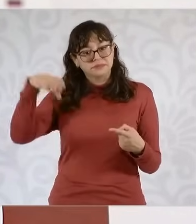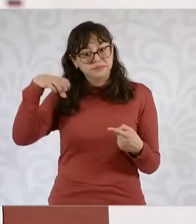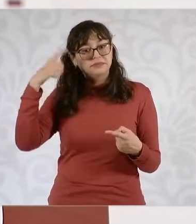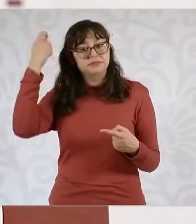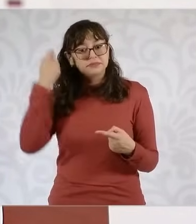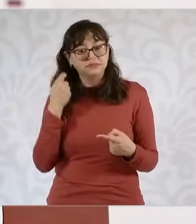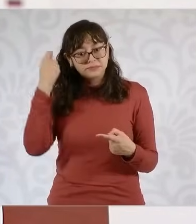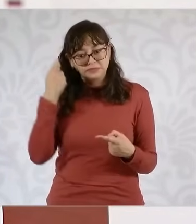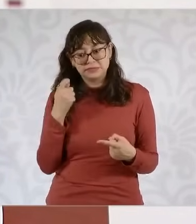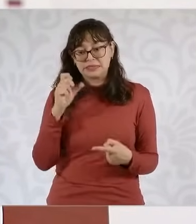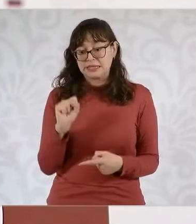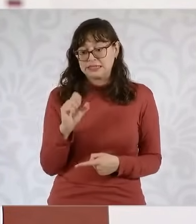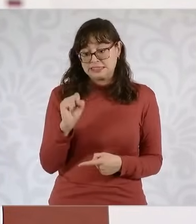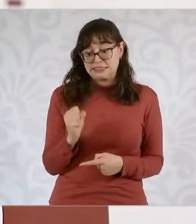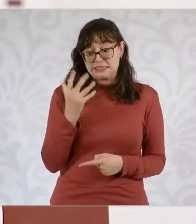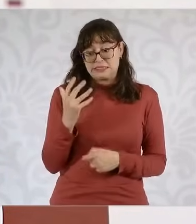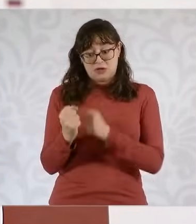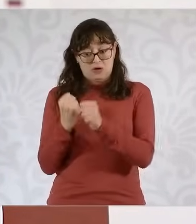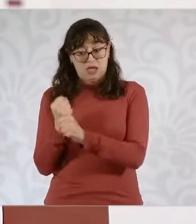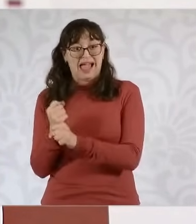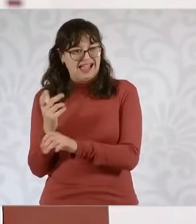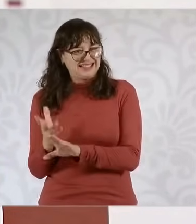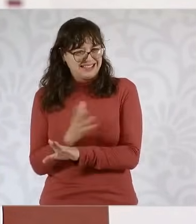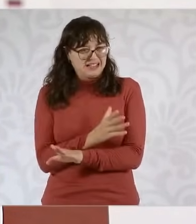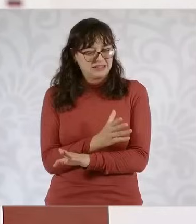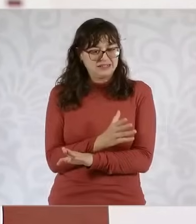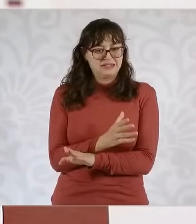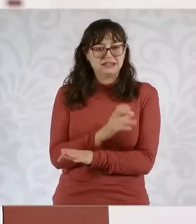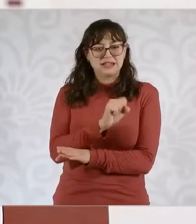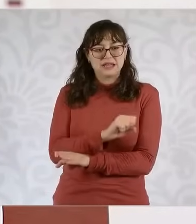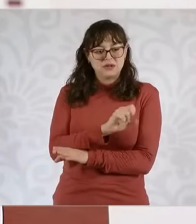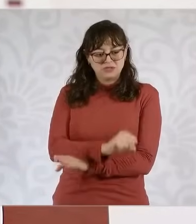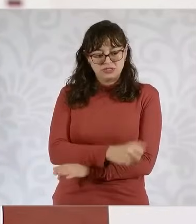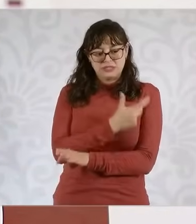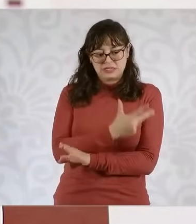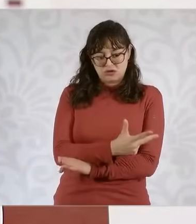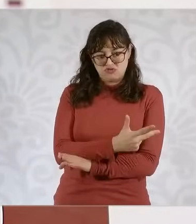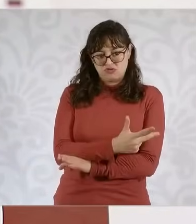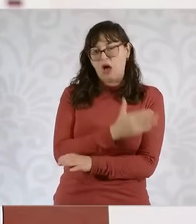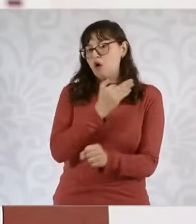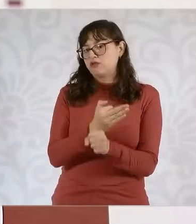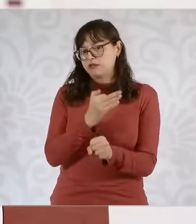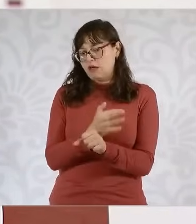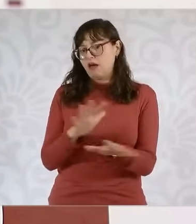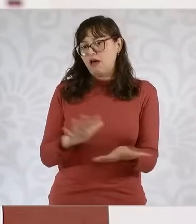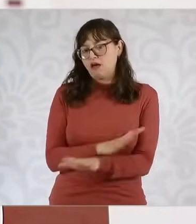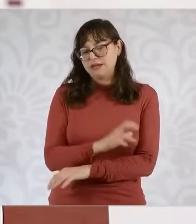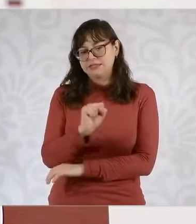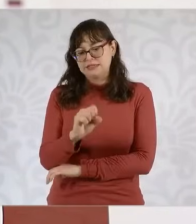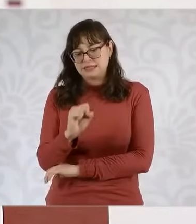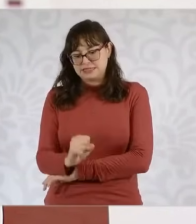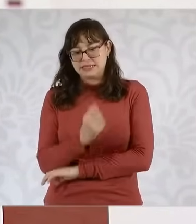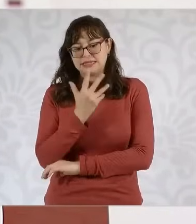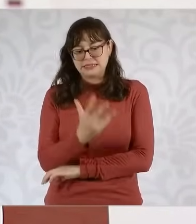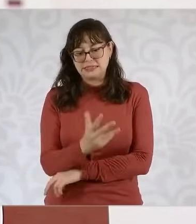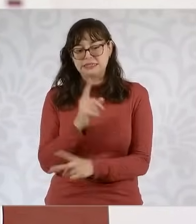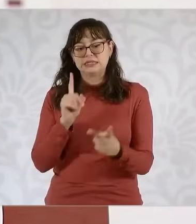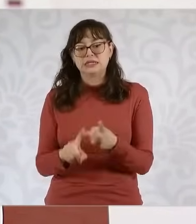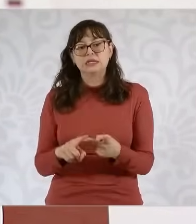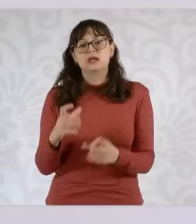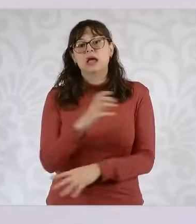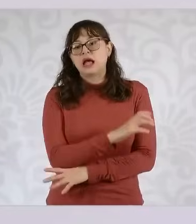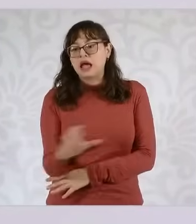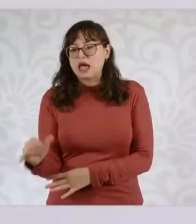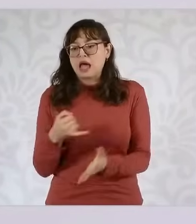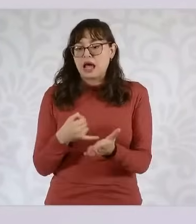los 65, porque recuerden que estaba desde los 68. Programa Sembrando Vida, Jóvenes Construyendo